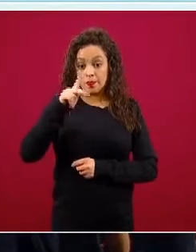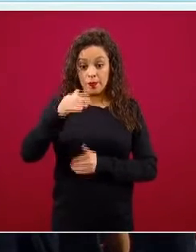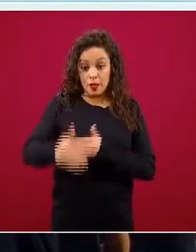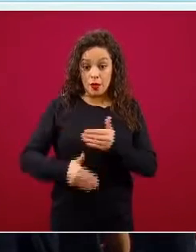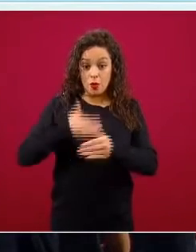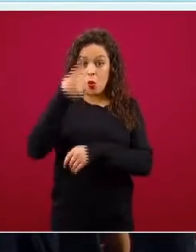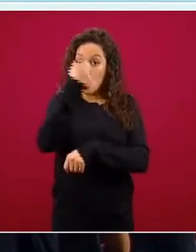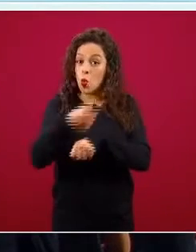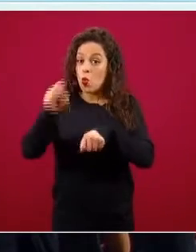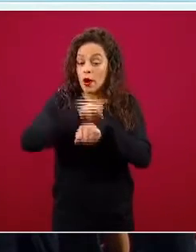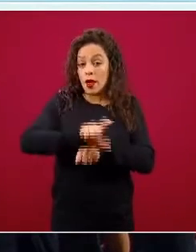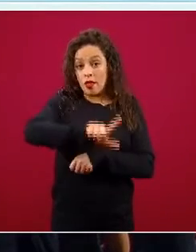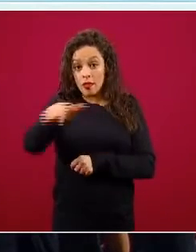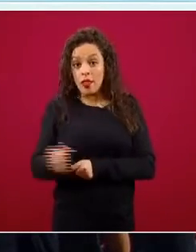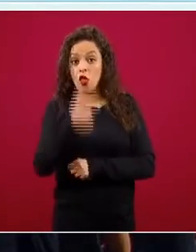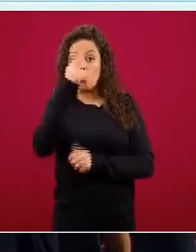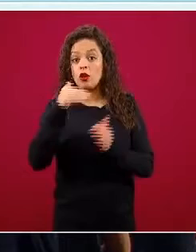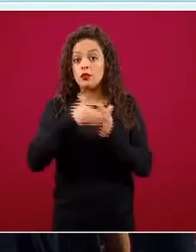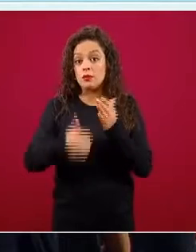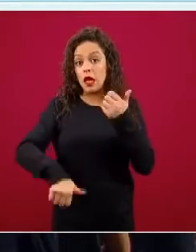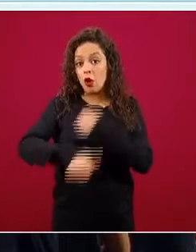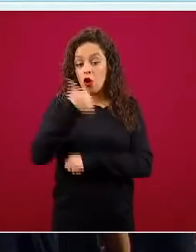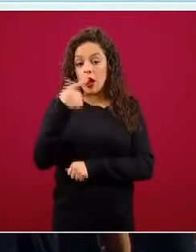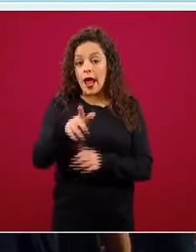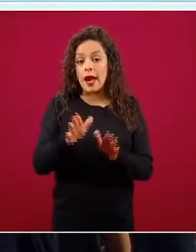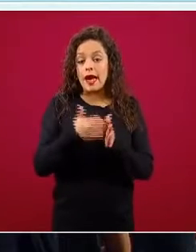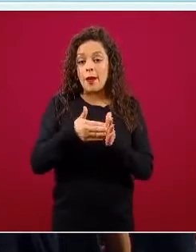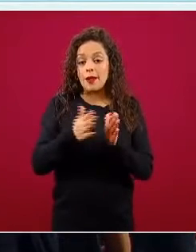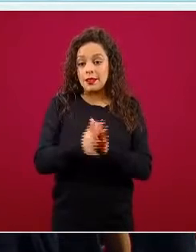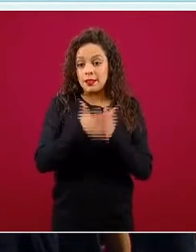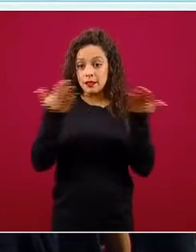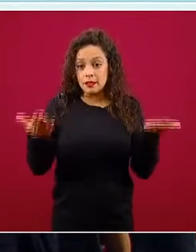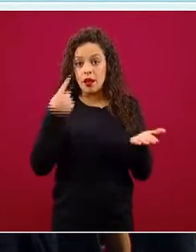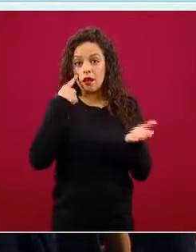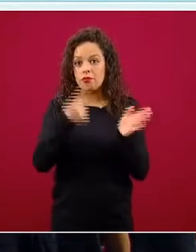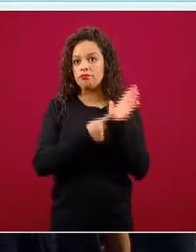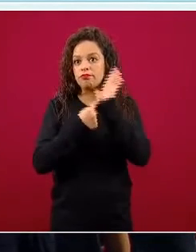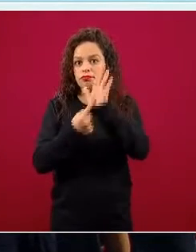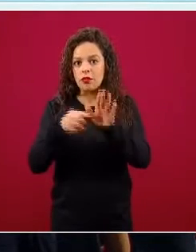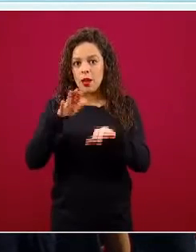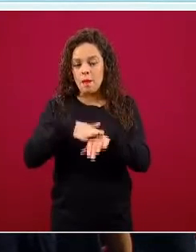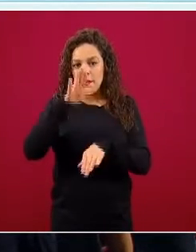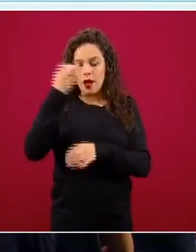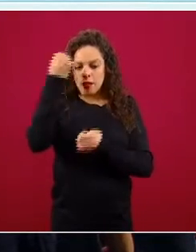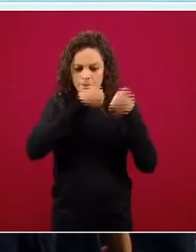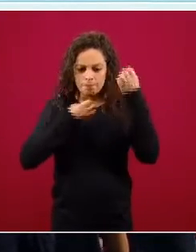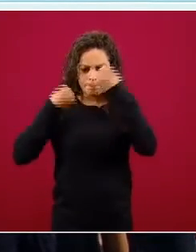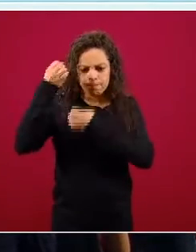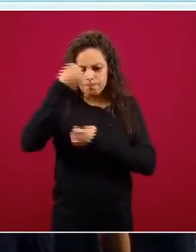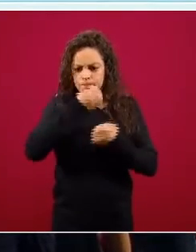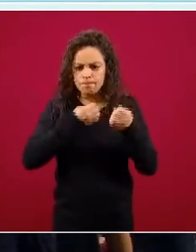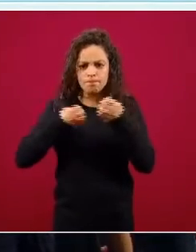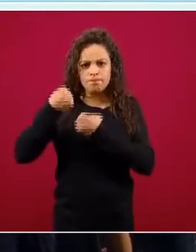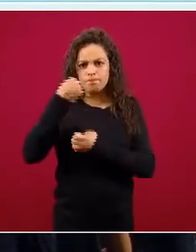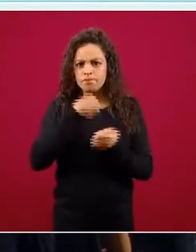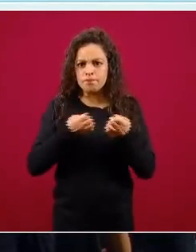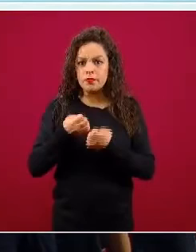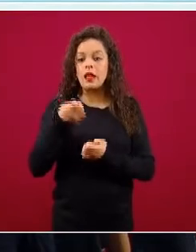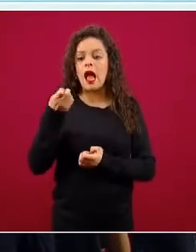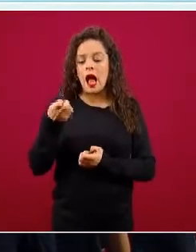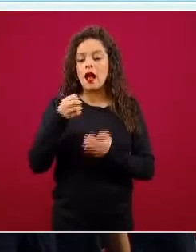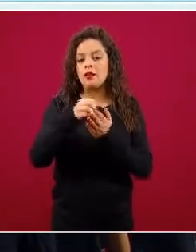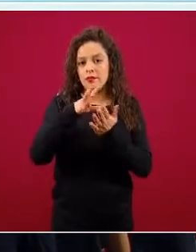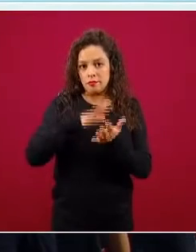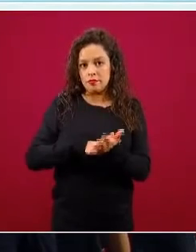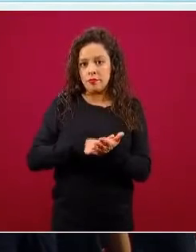2011, se hizo un análisis, lo que técnicamente llamamos retrospectivo, es decir, con información que había sido recolectada